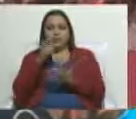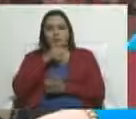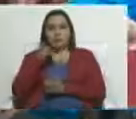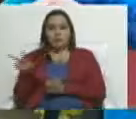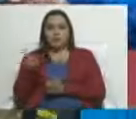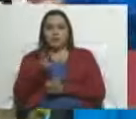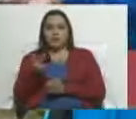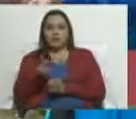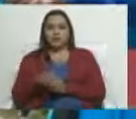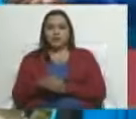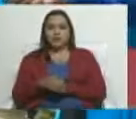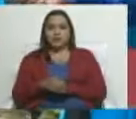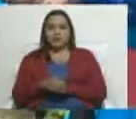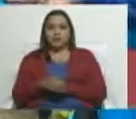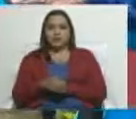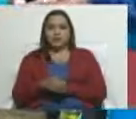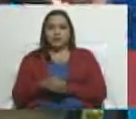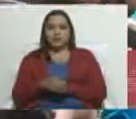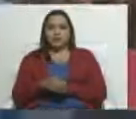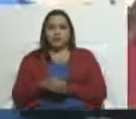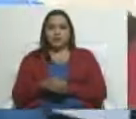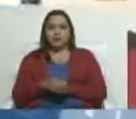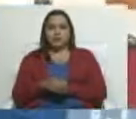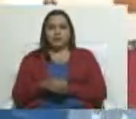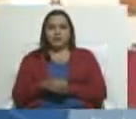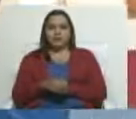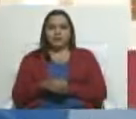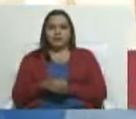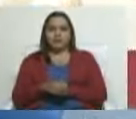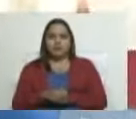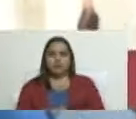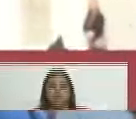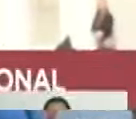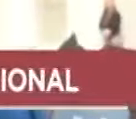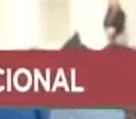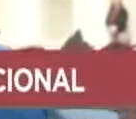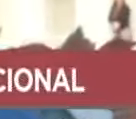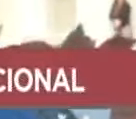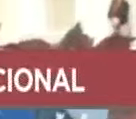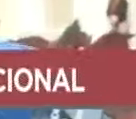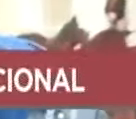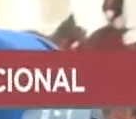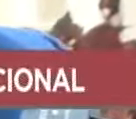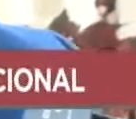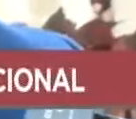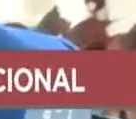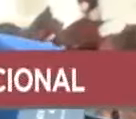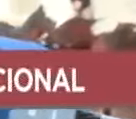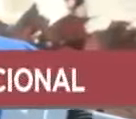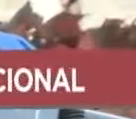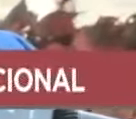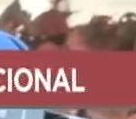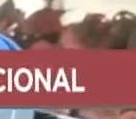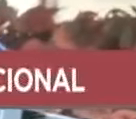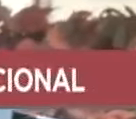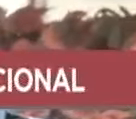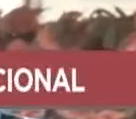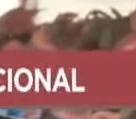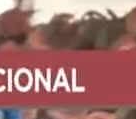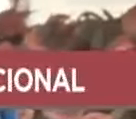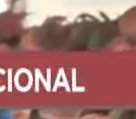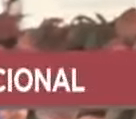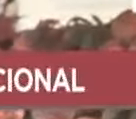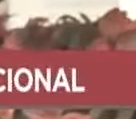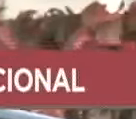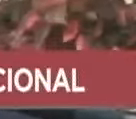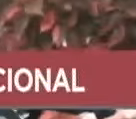contra el fascismo, neofascismo y expresiones similares. Estamos seguros que en el debate con nuestro pueblo, bueno, surgirán ideas maravillosas para alimentar,